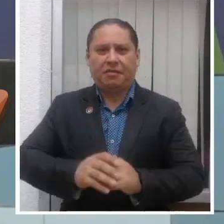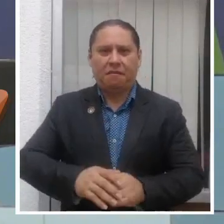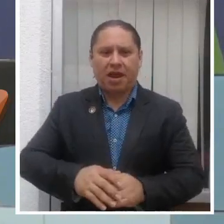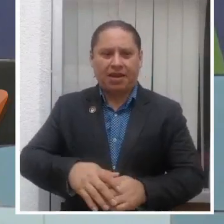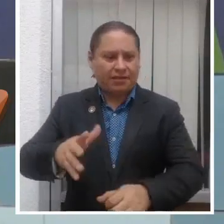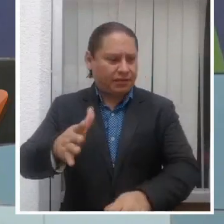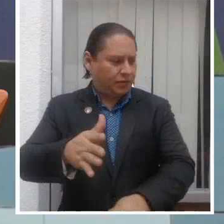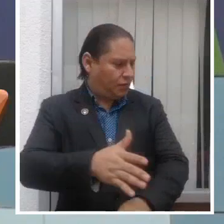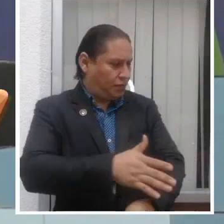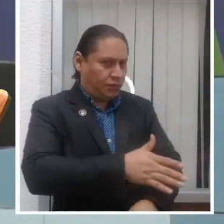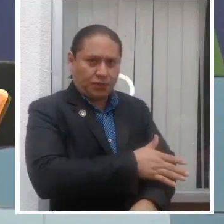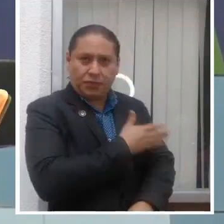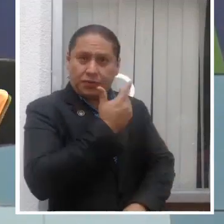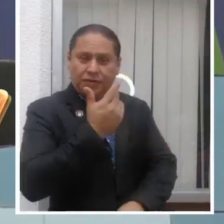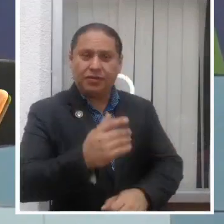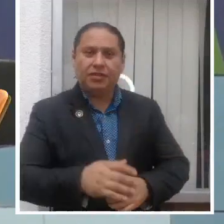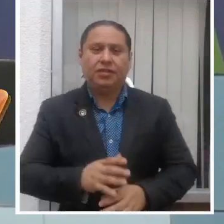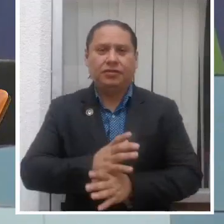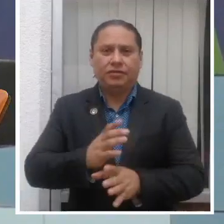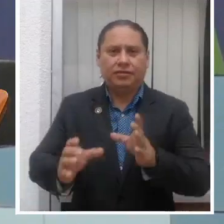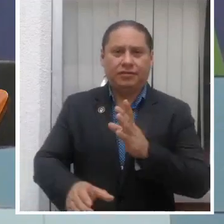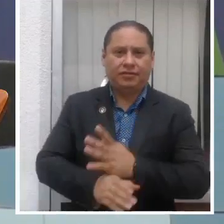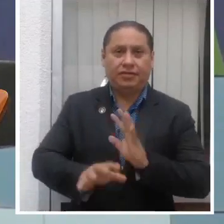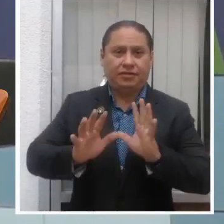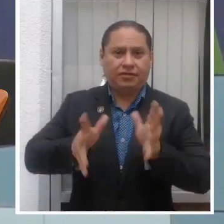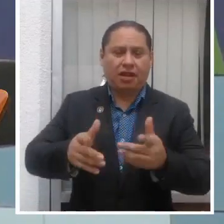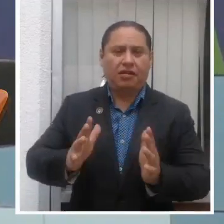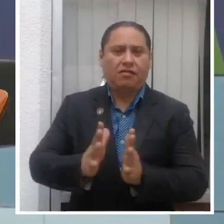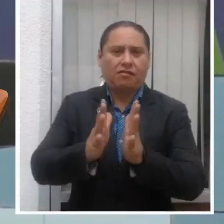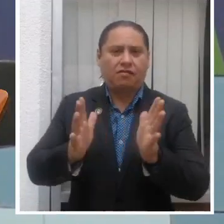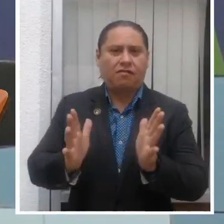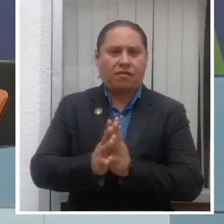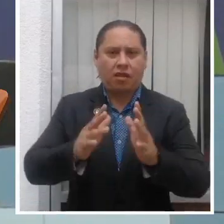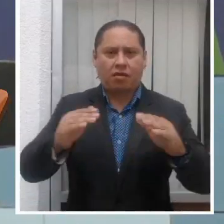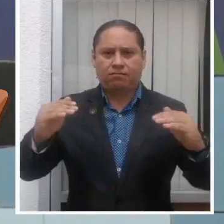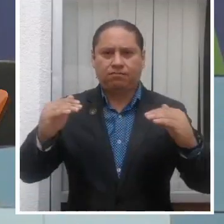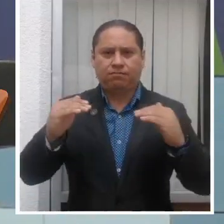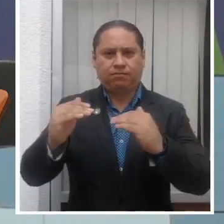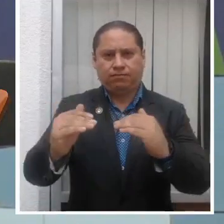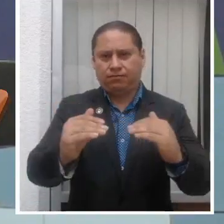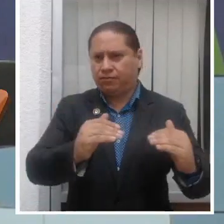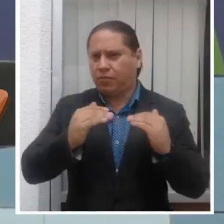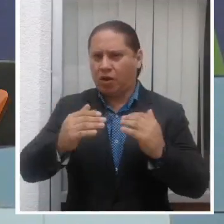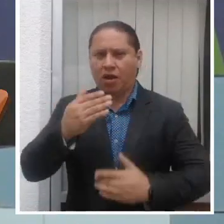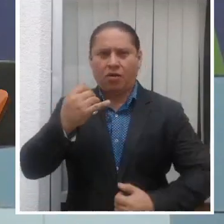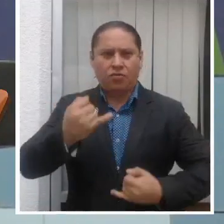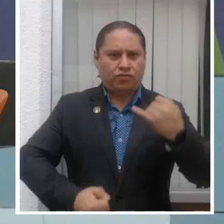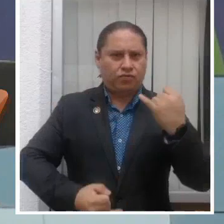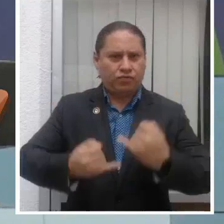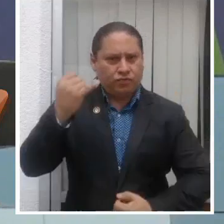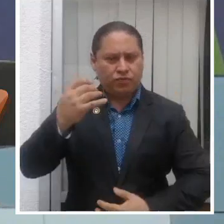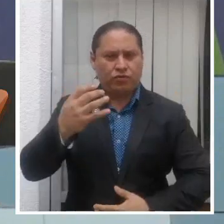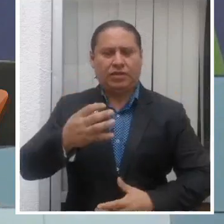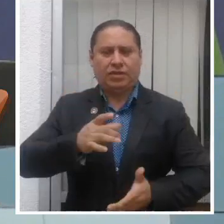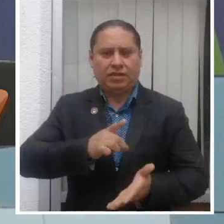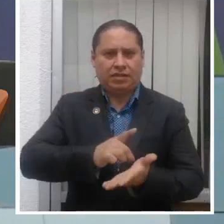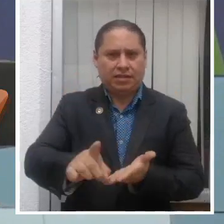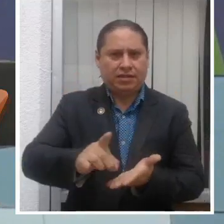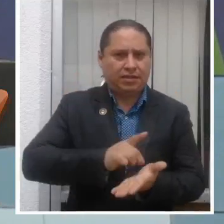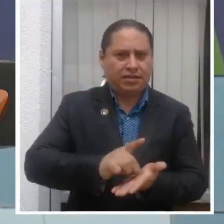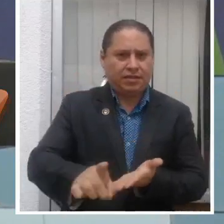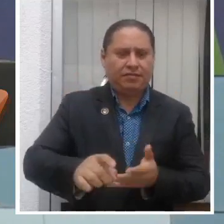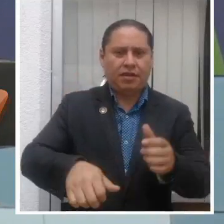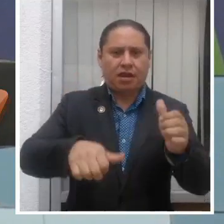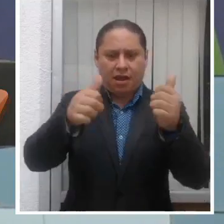huella, los pasos que se dieron en la lucha por la igualdad, por la justicia, por los derechos, por